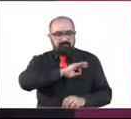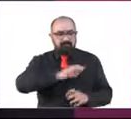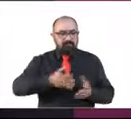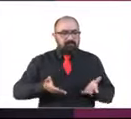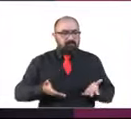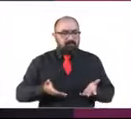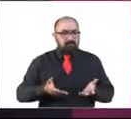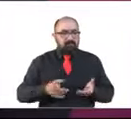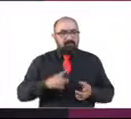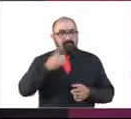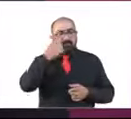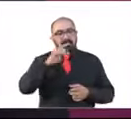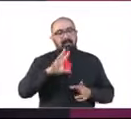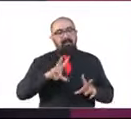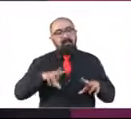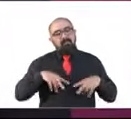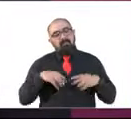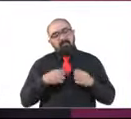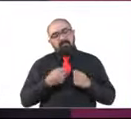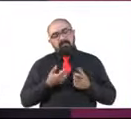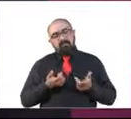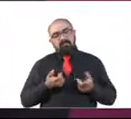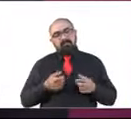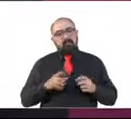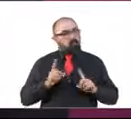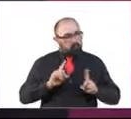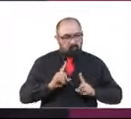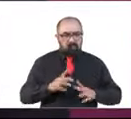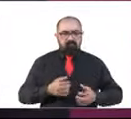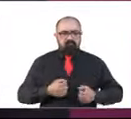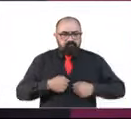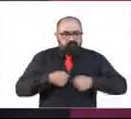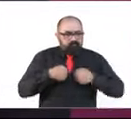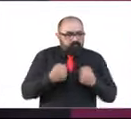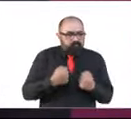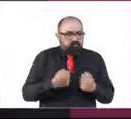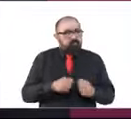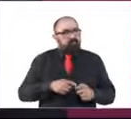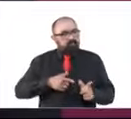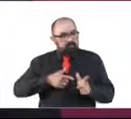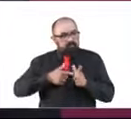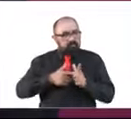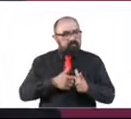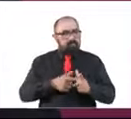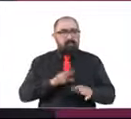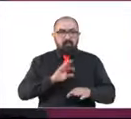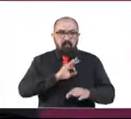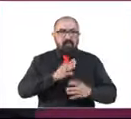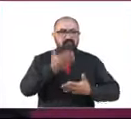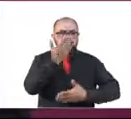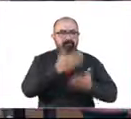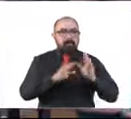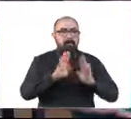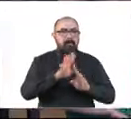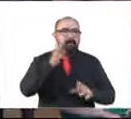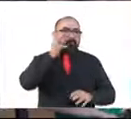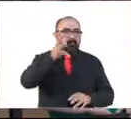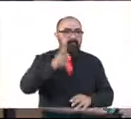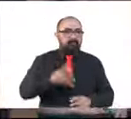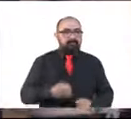no vencernos antes, ¿no? Y hay que dar la batalla, es sin duda alguna. Gracias, doctor.